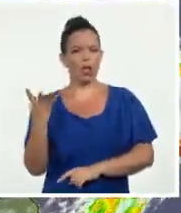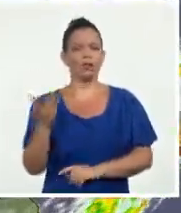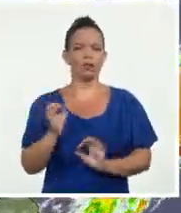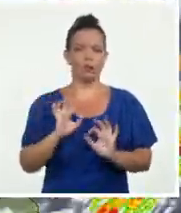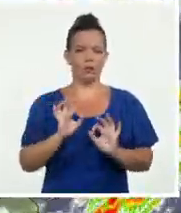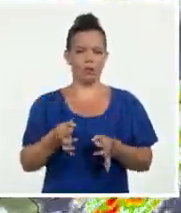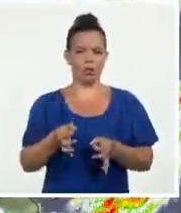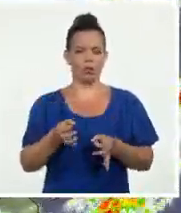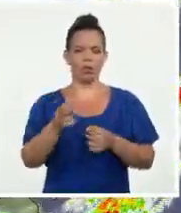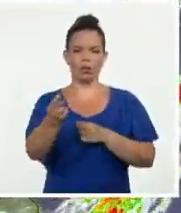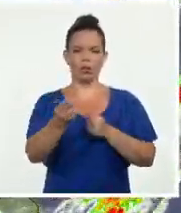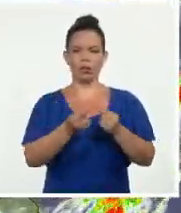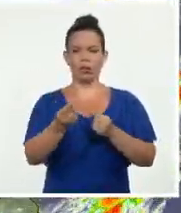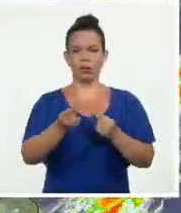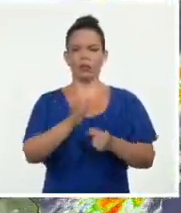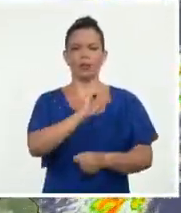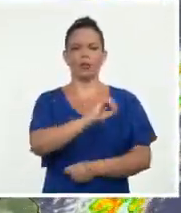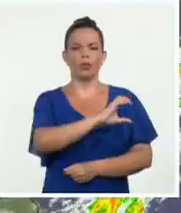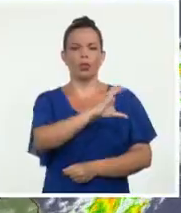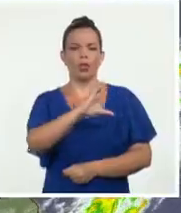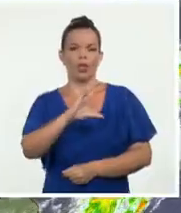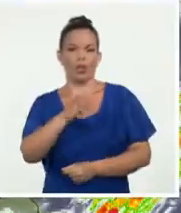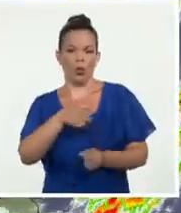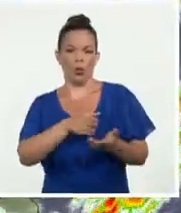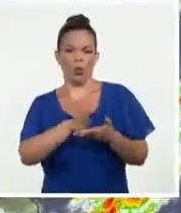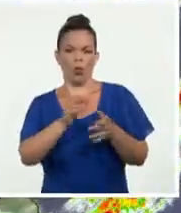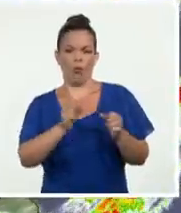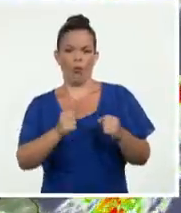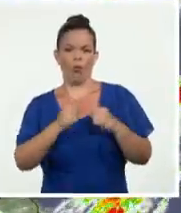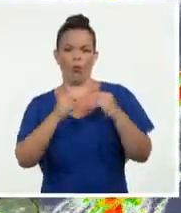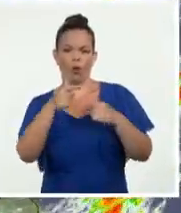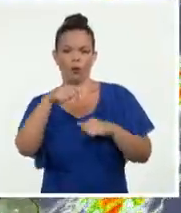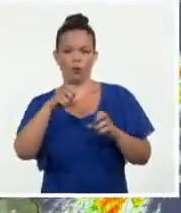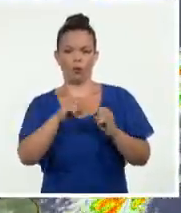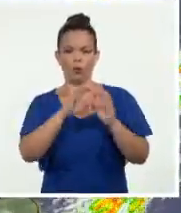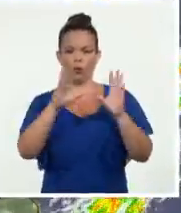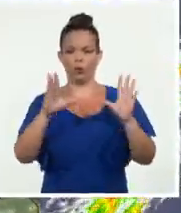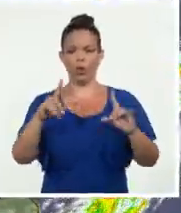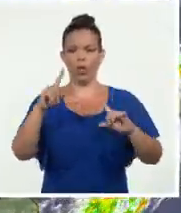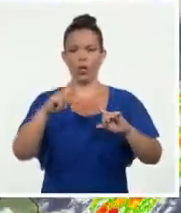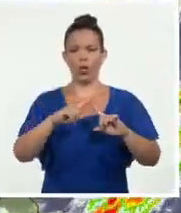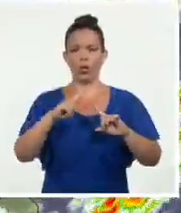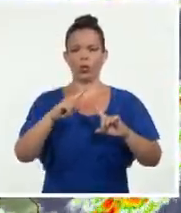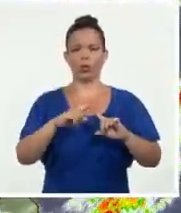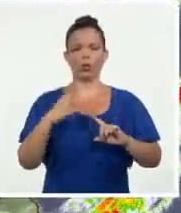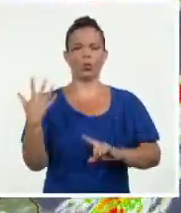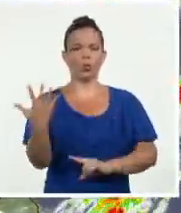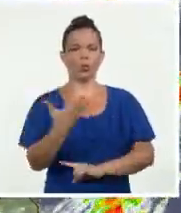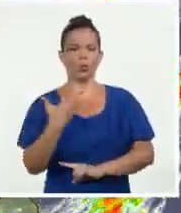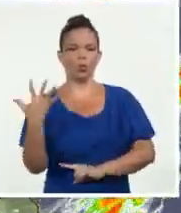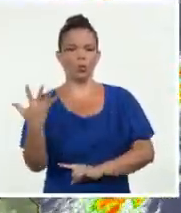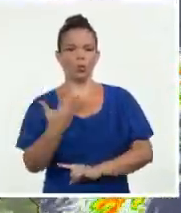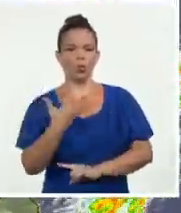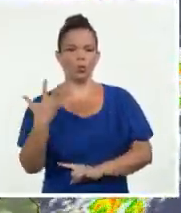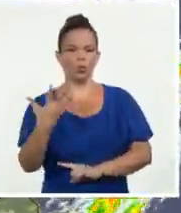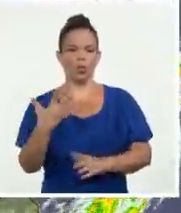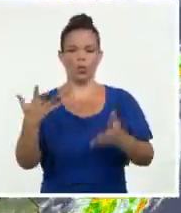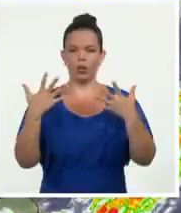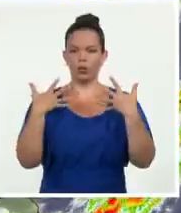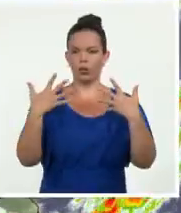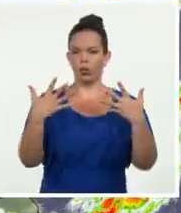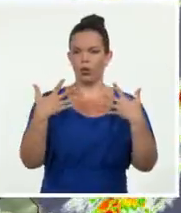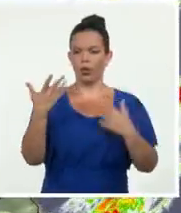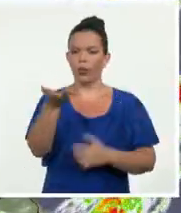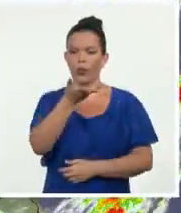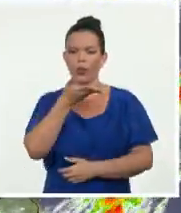continuó ganando en organización e intensidad y en horas de esta mañana se había convertido en la tormenta tropical danielle con vientos máximos sostenidos de 65